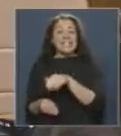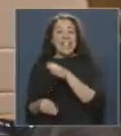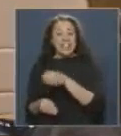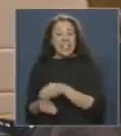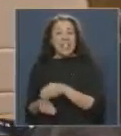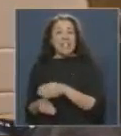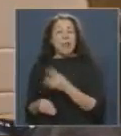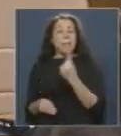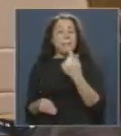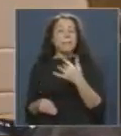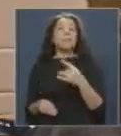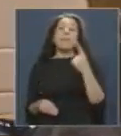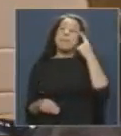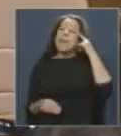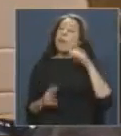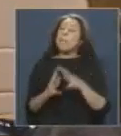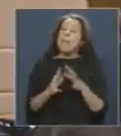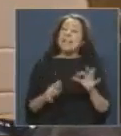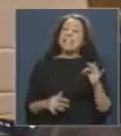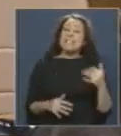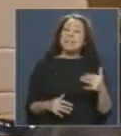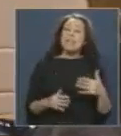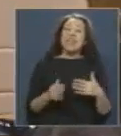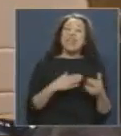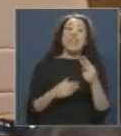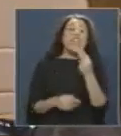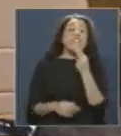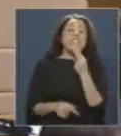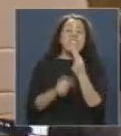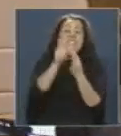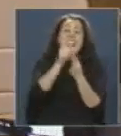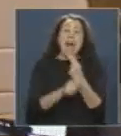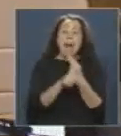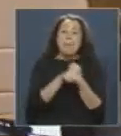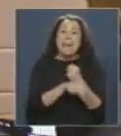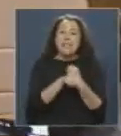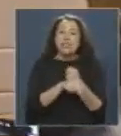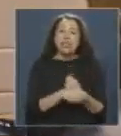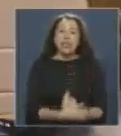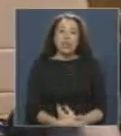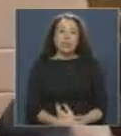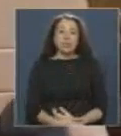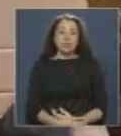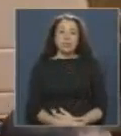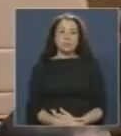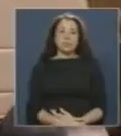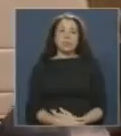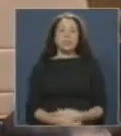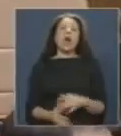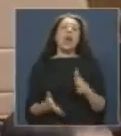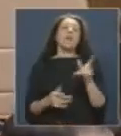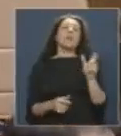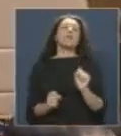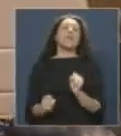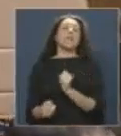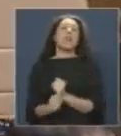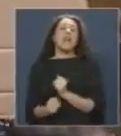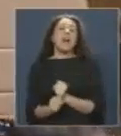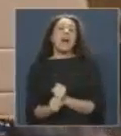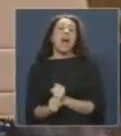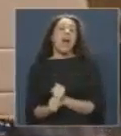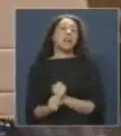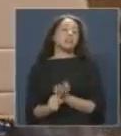el domicilio real y no el domicilio aparente, donde la persona además puede ejercer un oficio, una